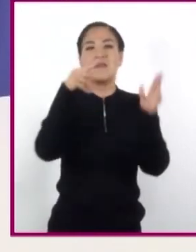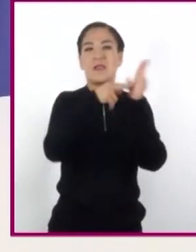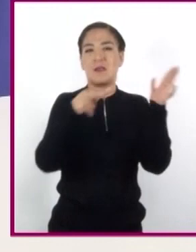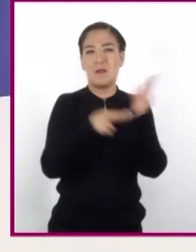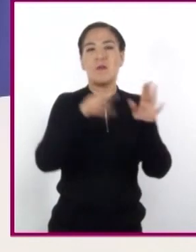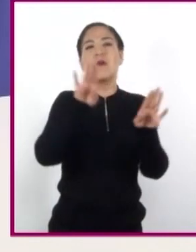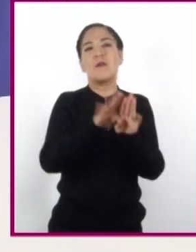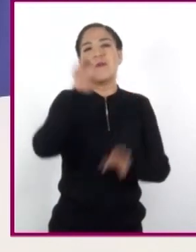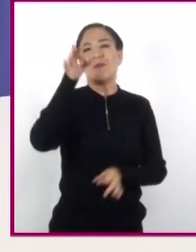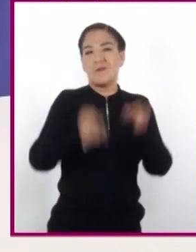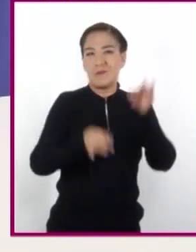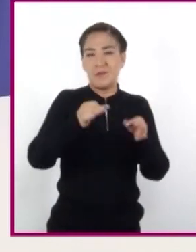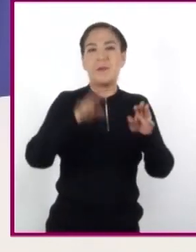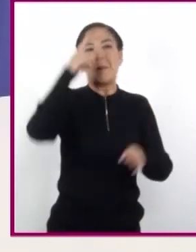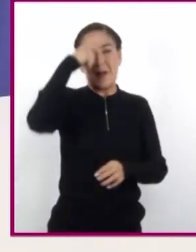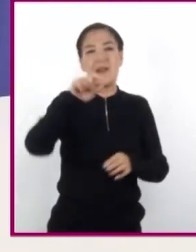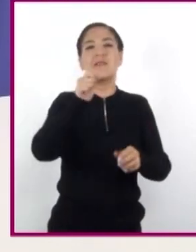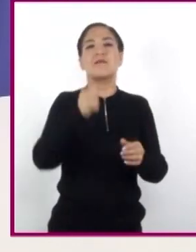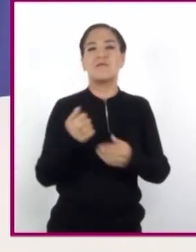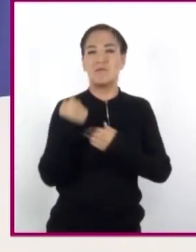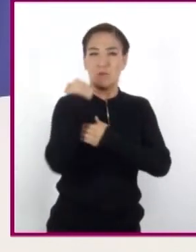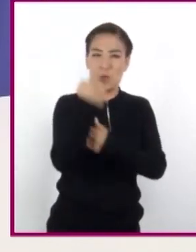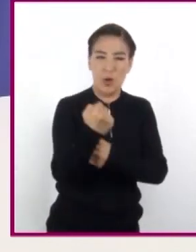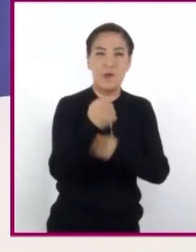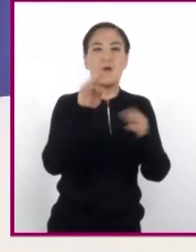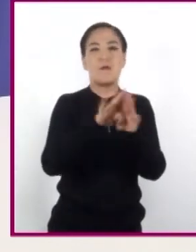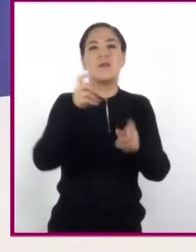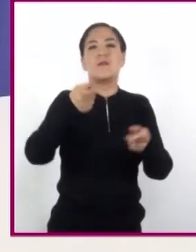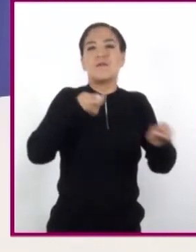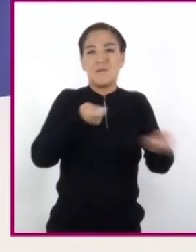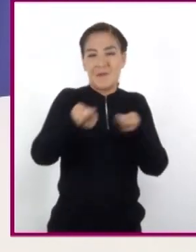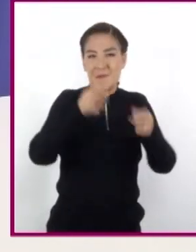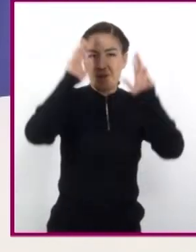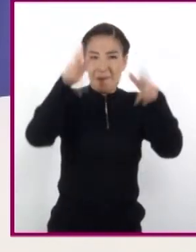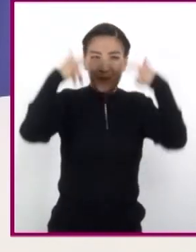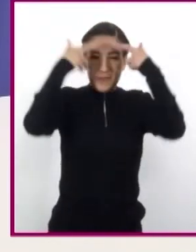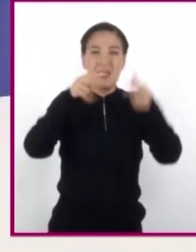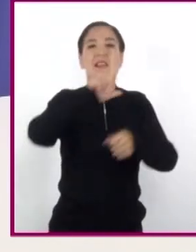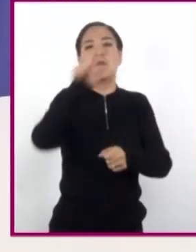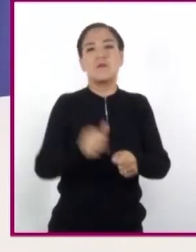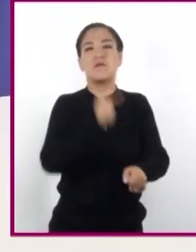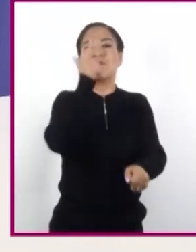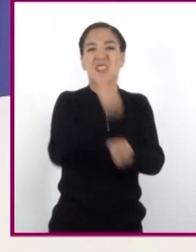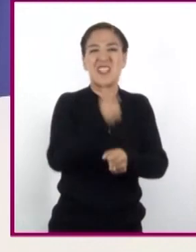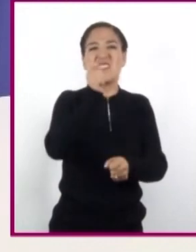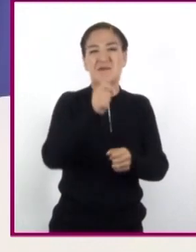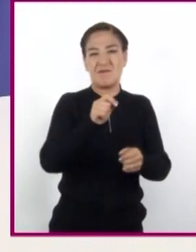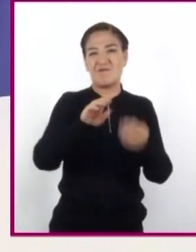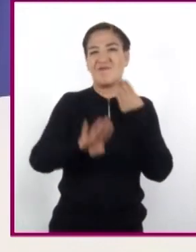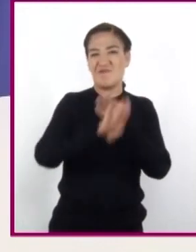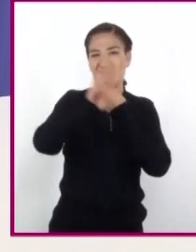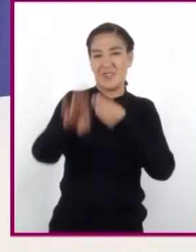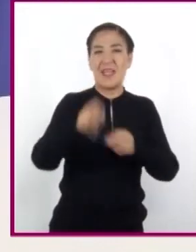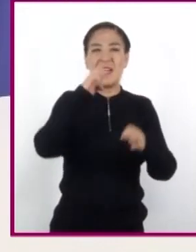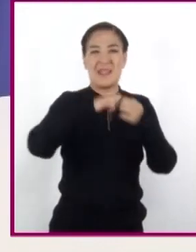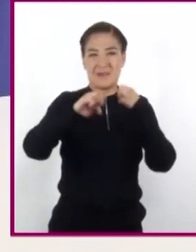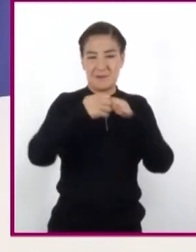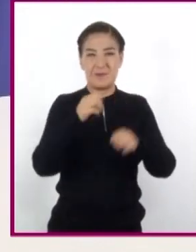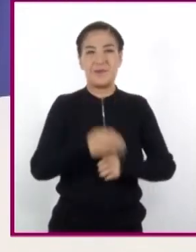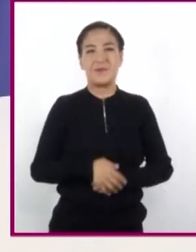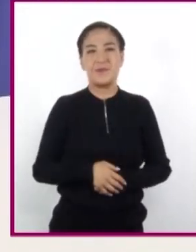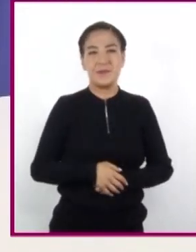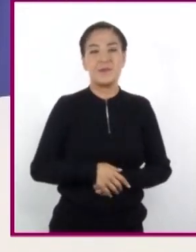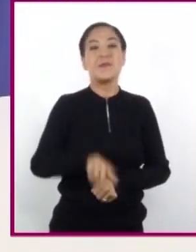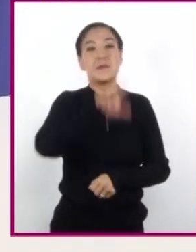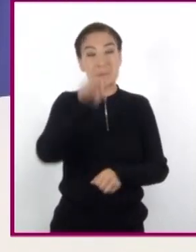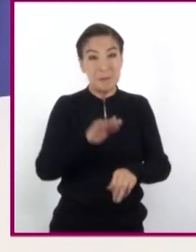judicial para afianzar el poder y el control de la corona y descubrir a los enemigos de esta. Ahora, para